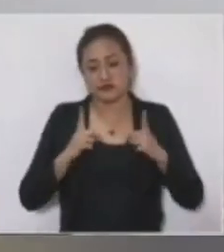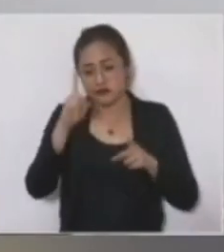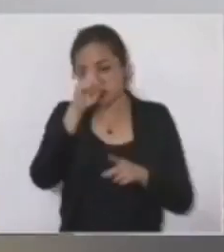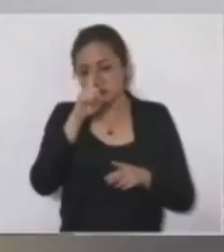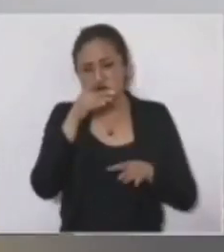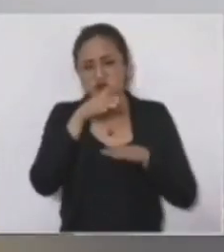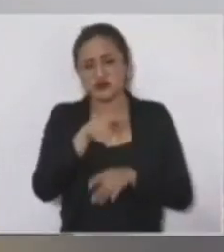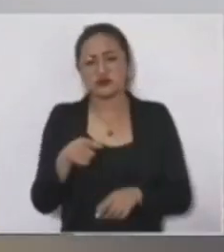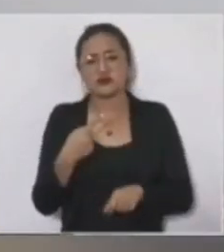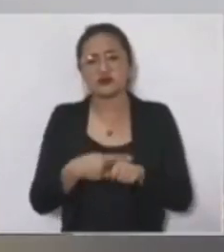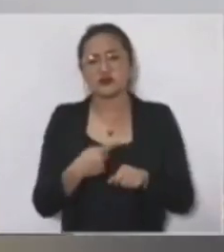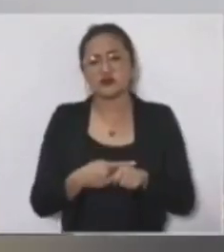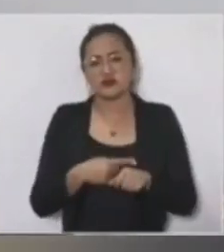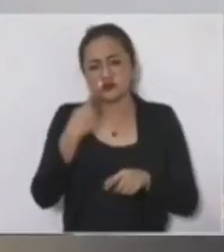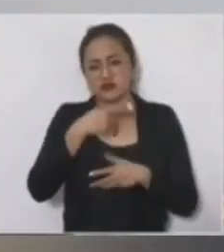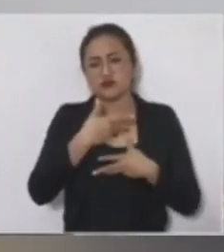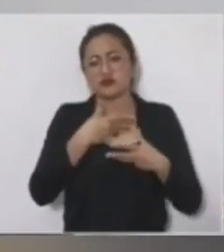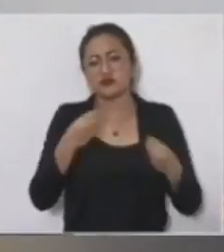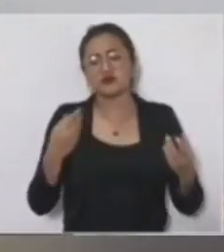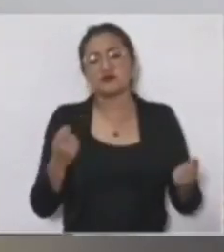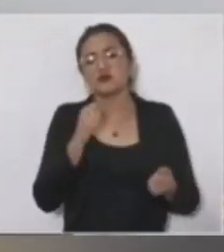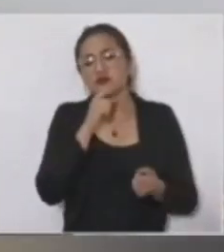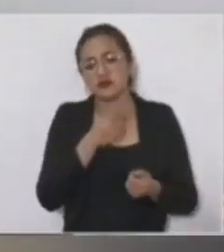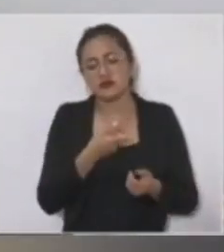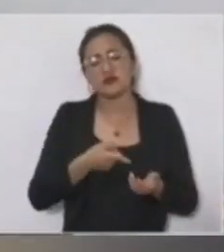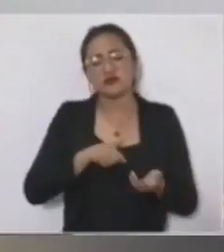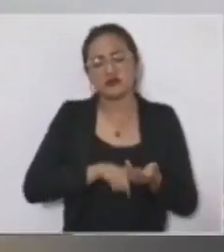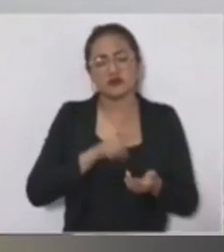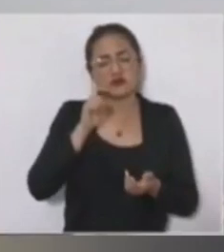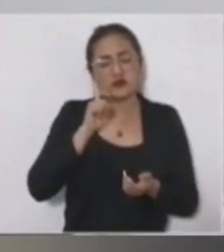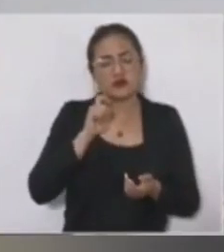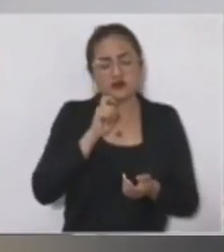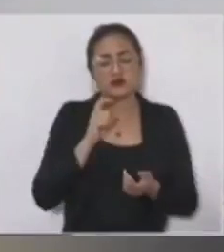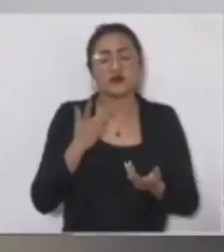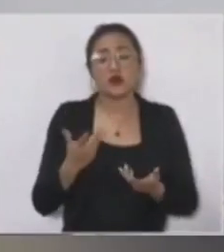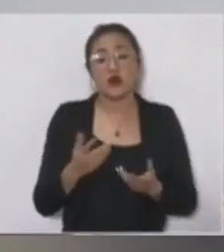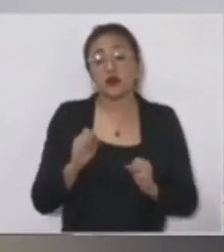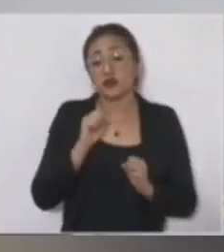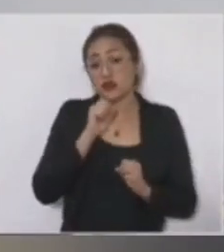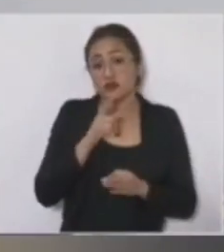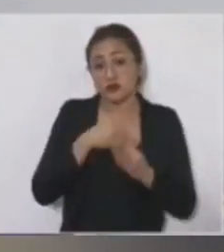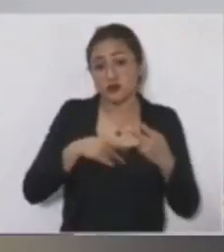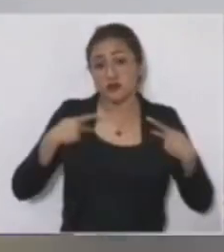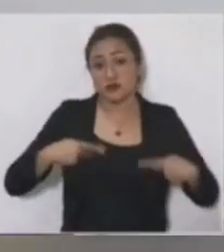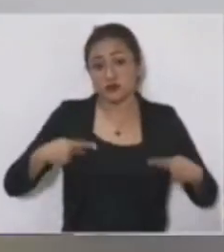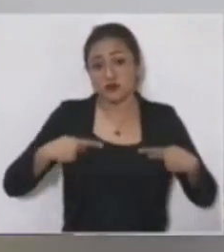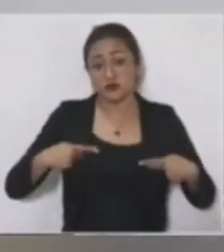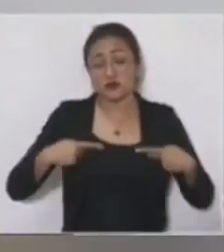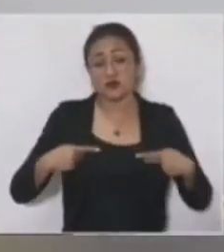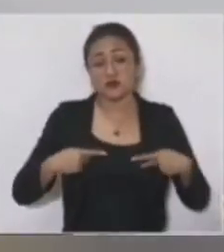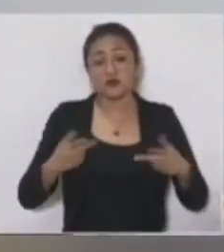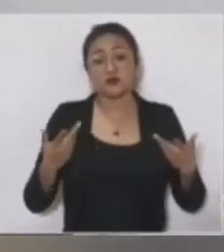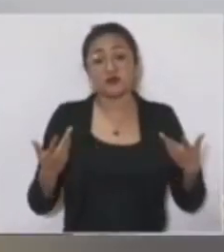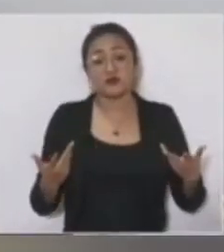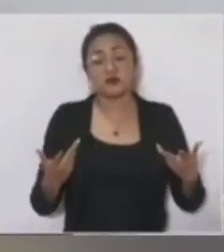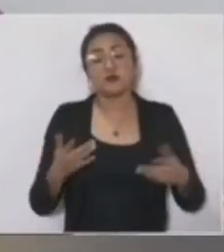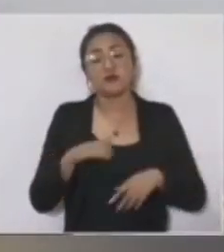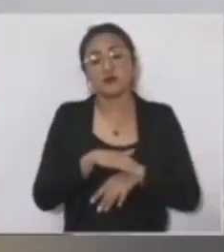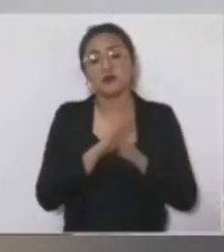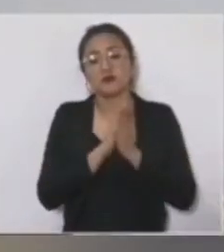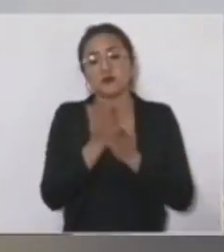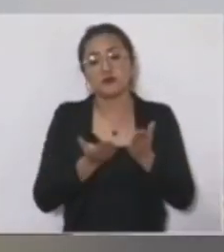sobre enfermedades de transmisión sexual, por lo que a toda la población se les pide